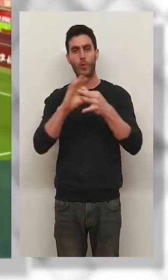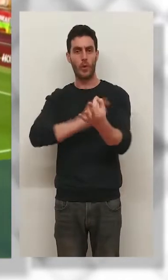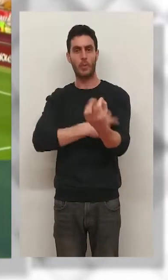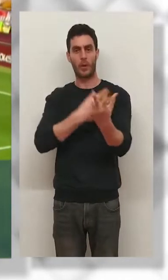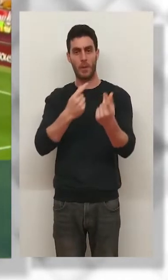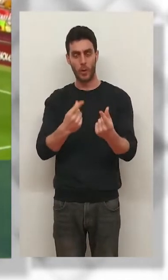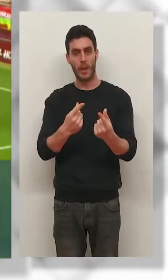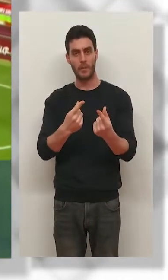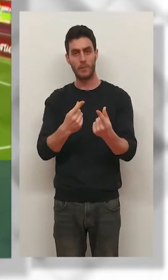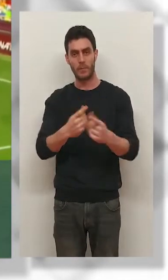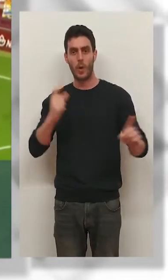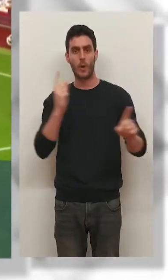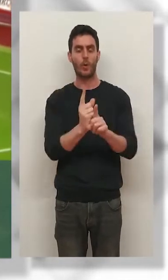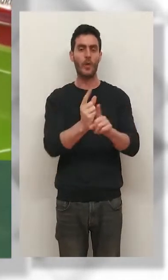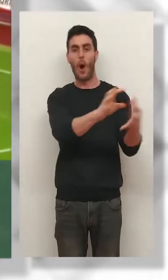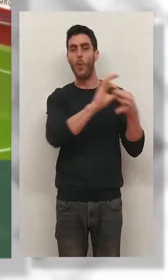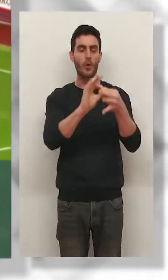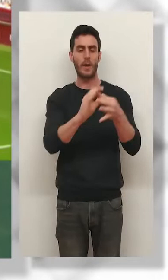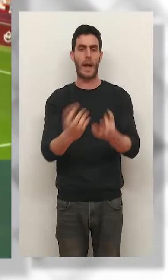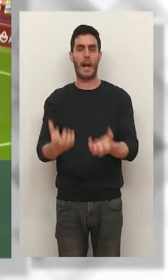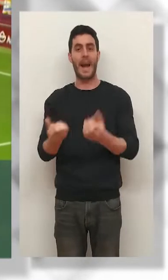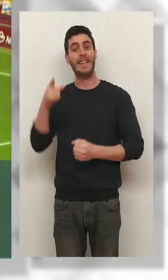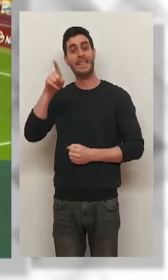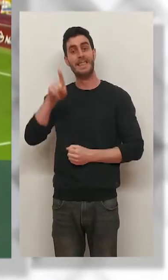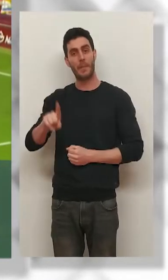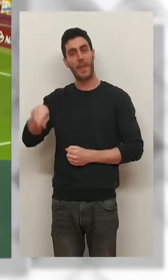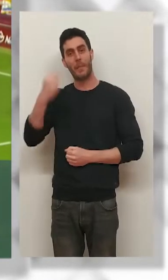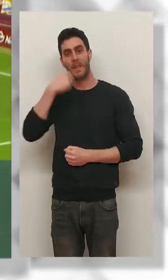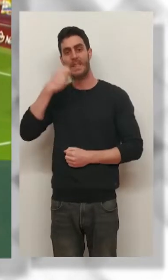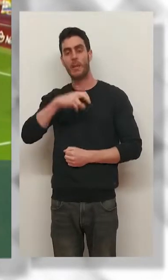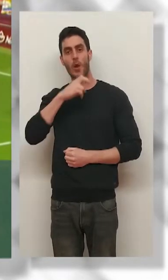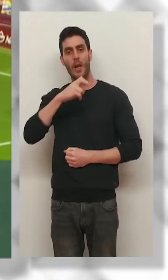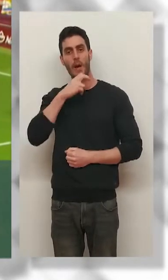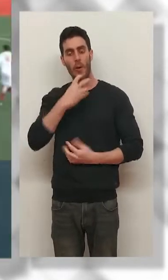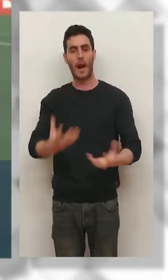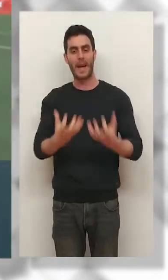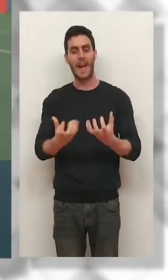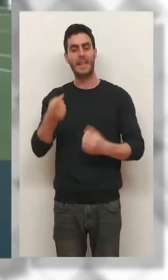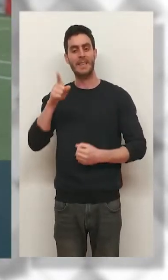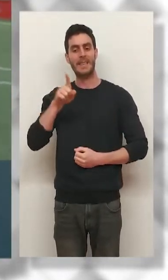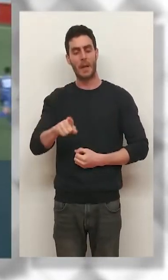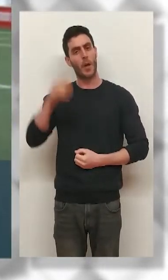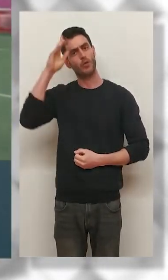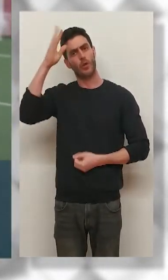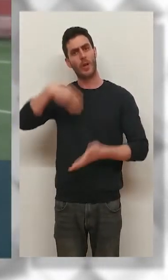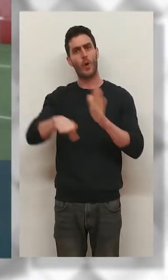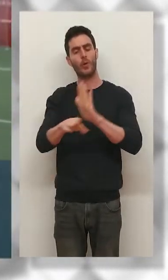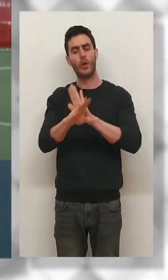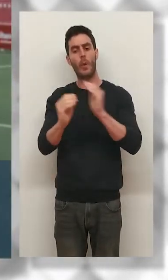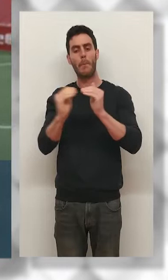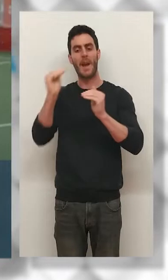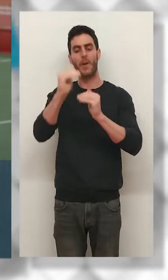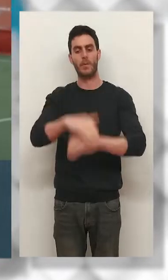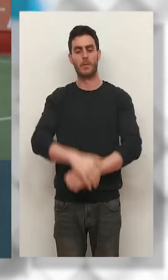Unión Deportiva Logroñés, venciendo su choque ante Unionistas. Y el sábado fue el turno del Calahorra, que ganó en Matapiñonera y sigue soñando con